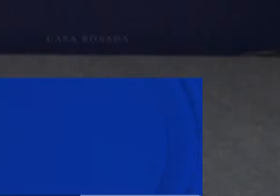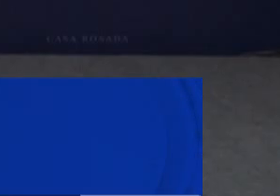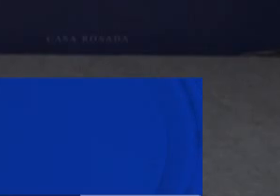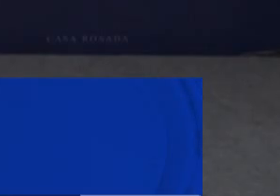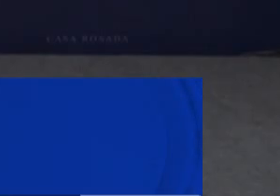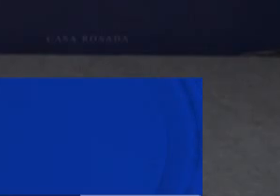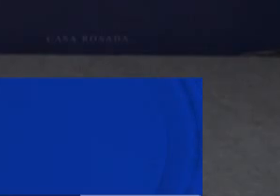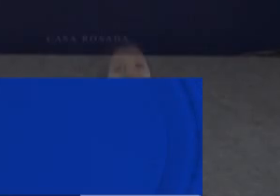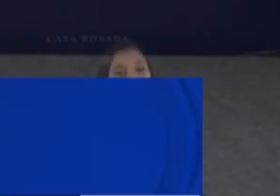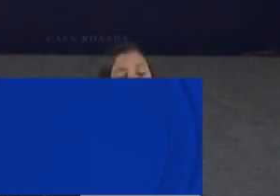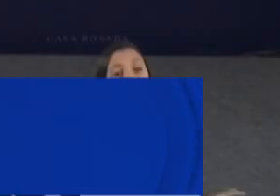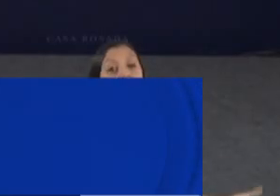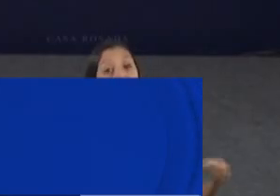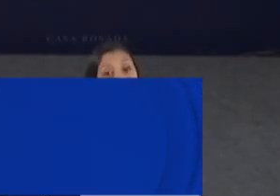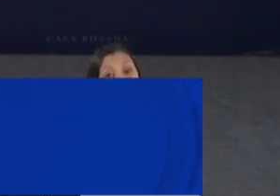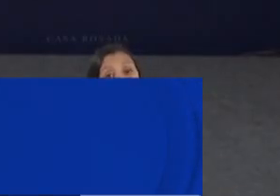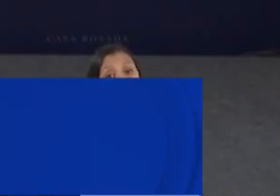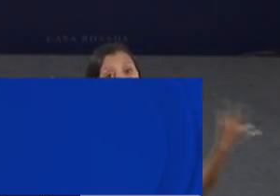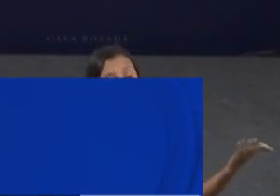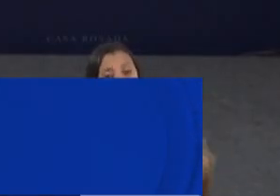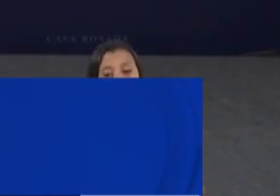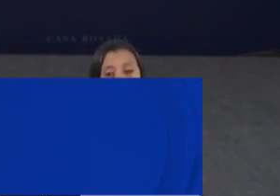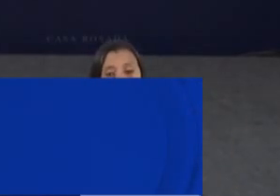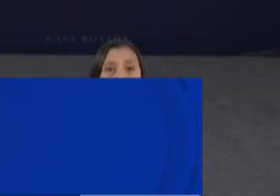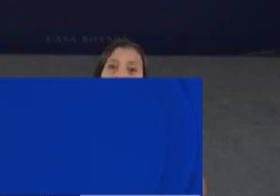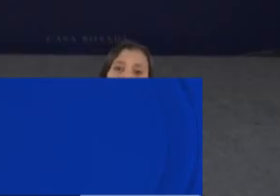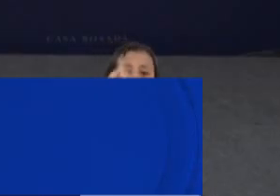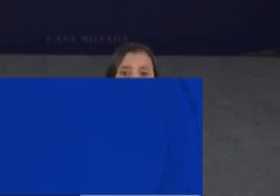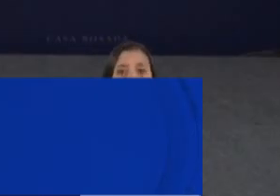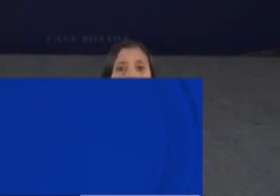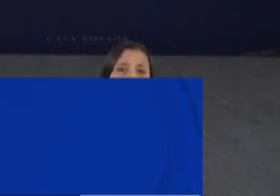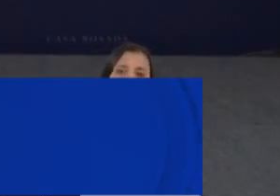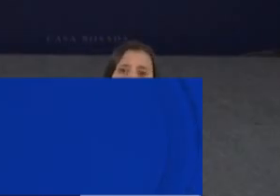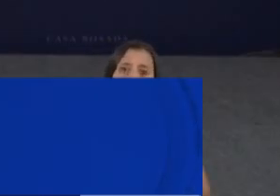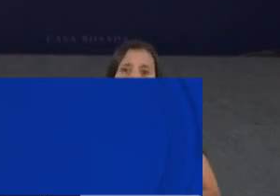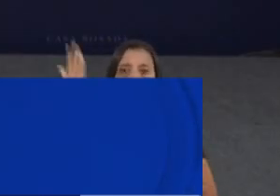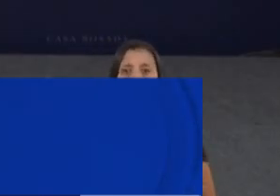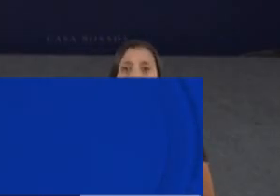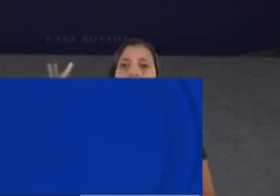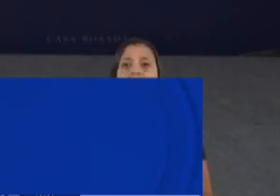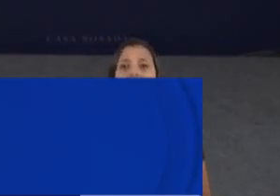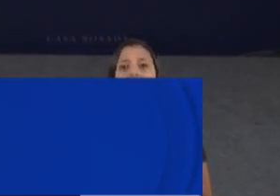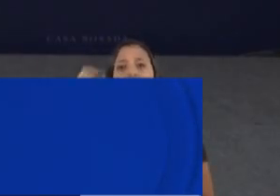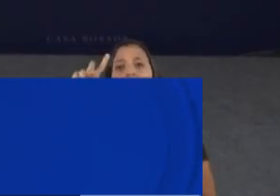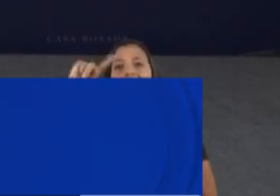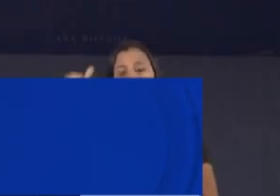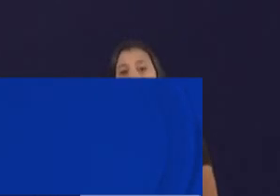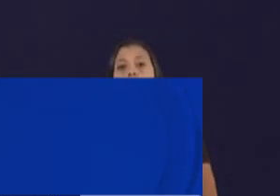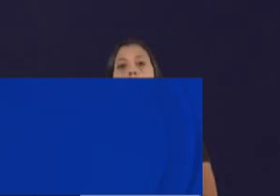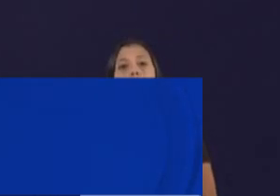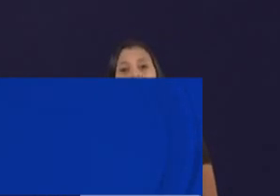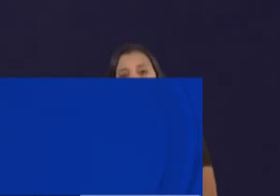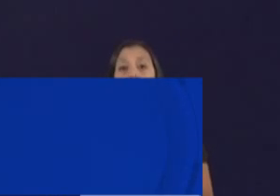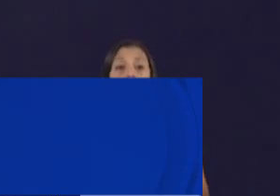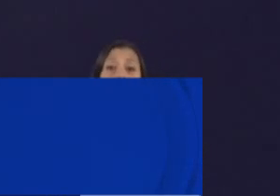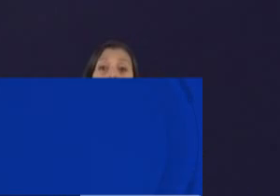Bueno, buen día a todos. En primer lugar, contarles que por disposición del director de ARCA, Juan Paso, y